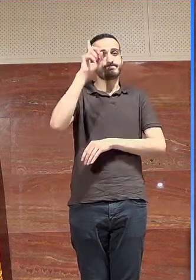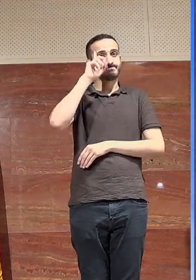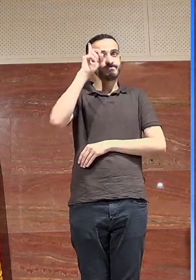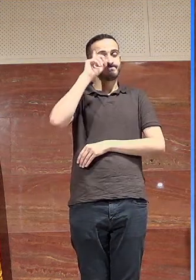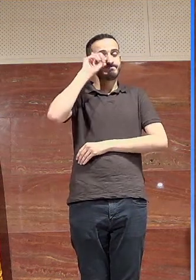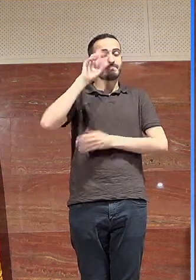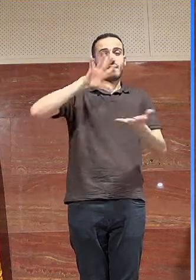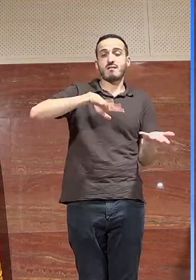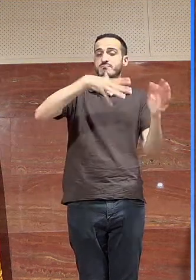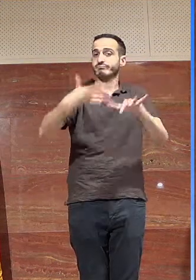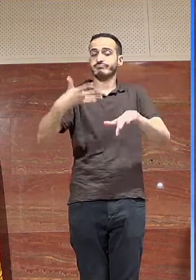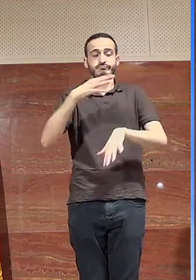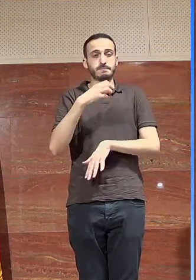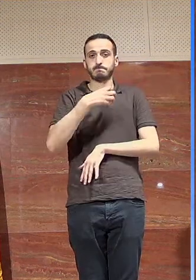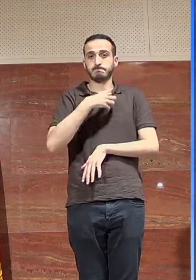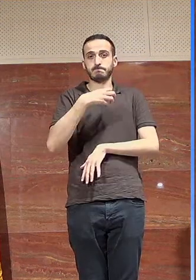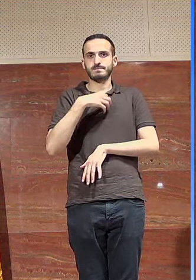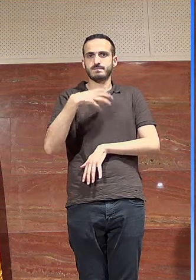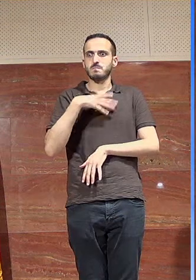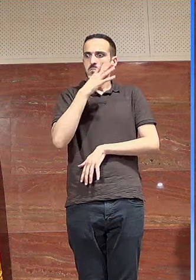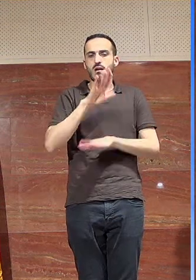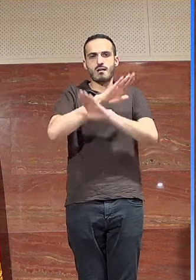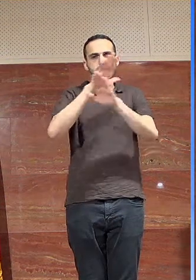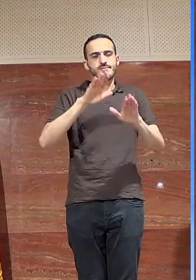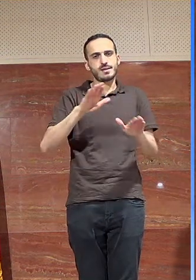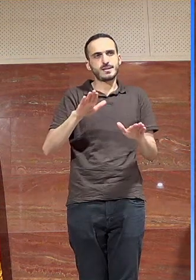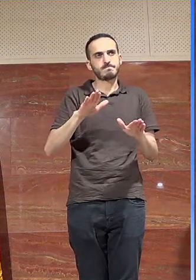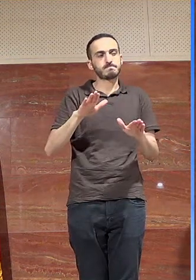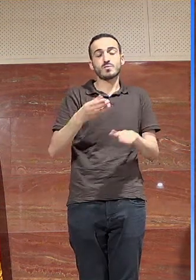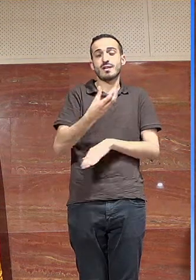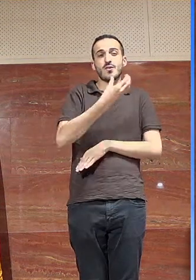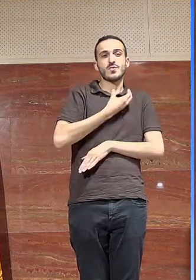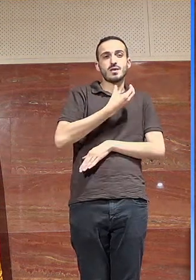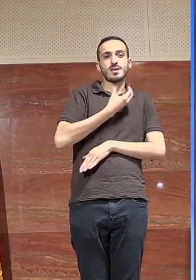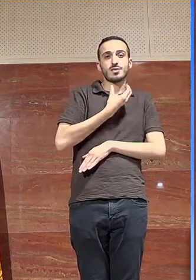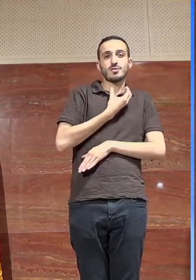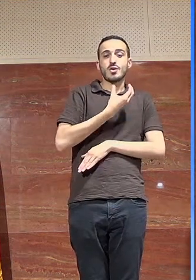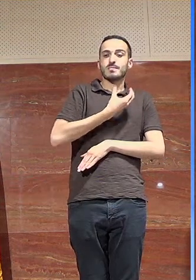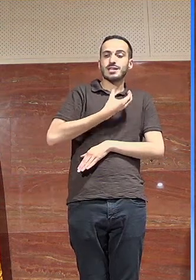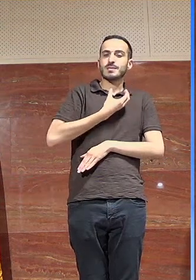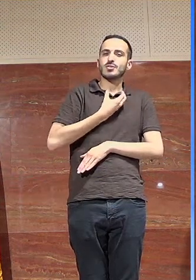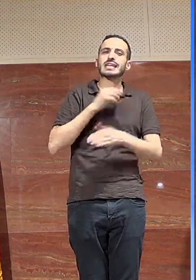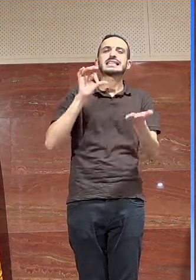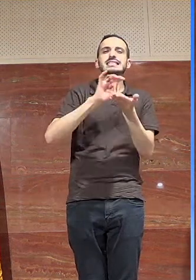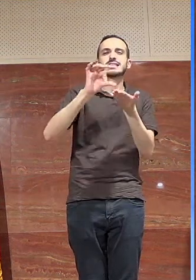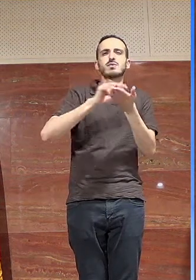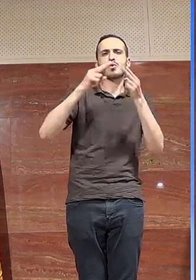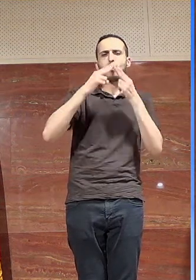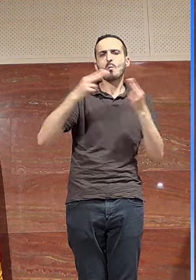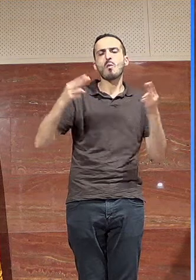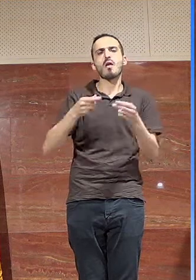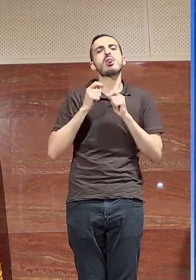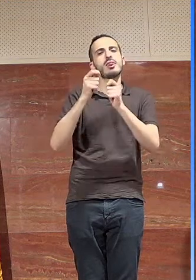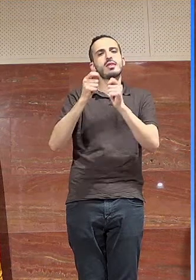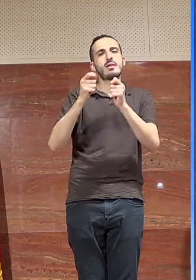Al final, no olvidemos que estamos hablando de un ayuntamiento que, por tanto, pues, presta una serie de servicios públicos que al